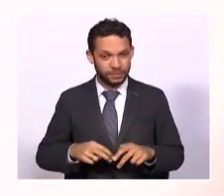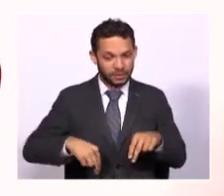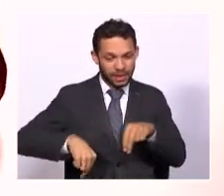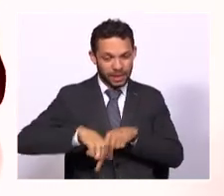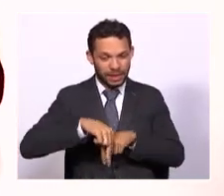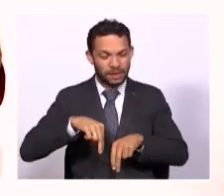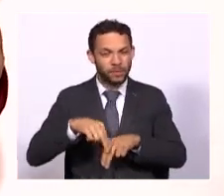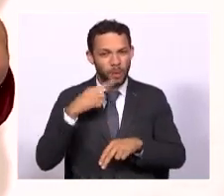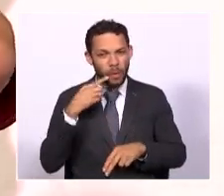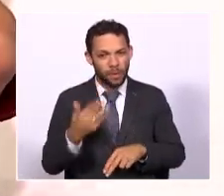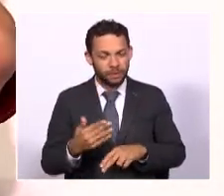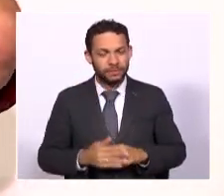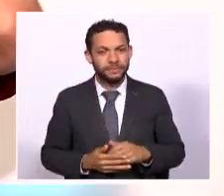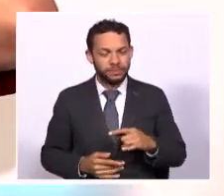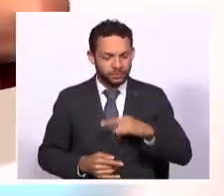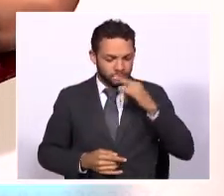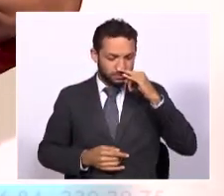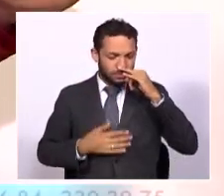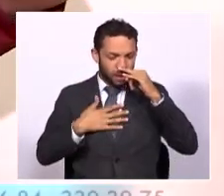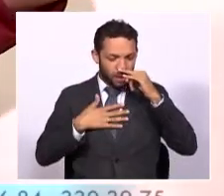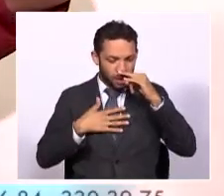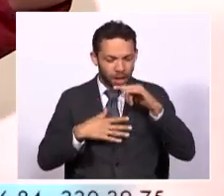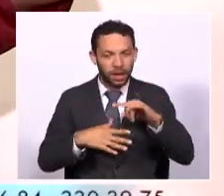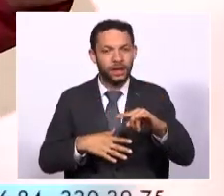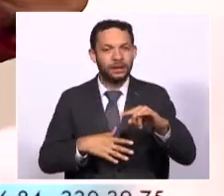Inhala, exhala.